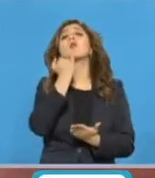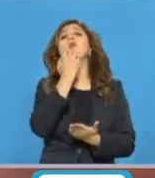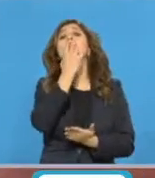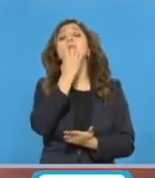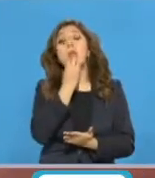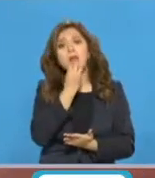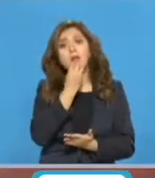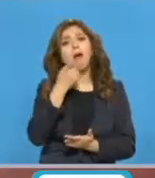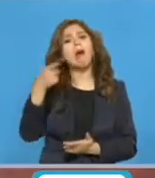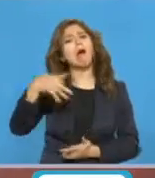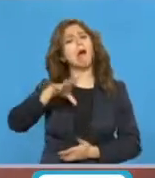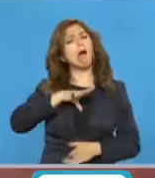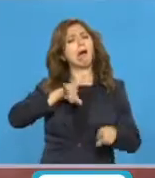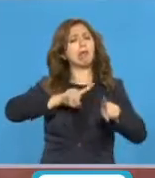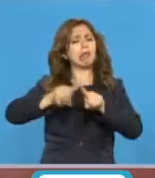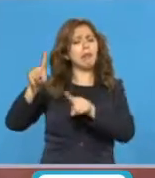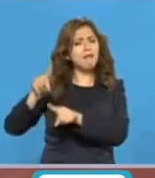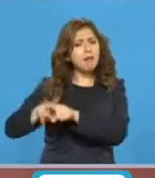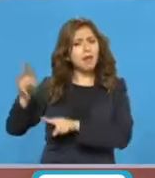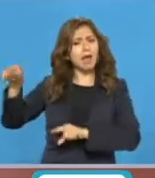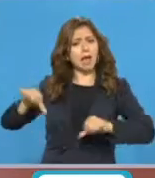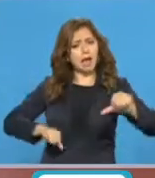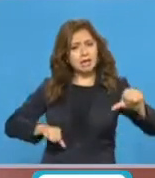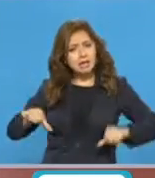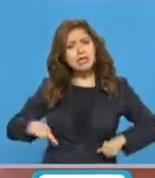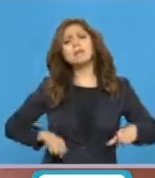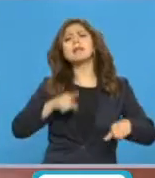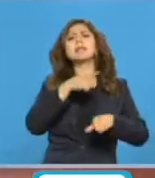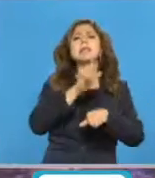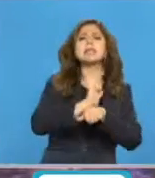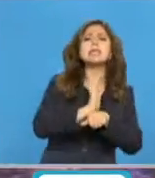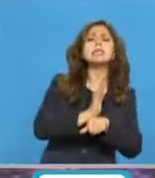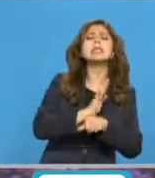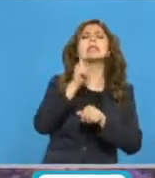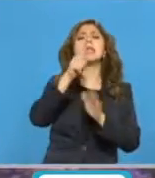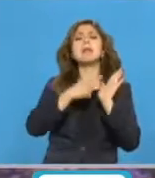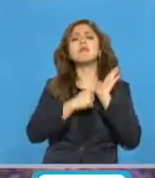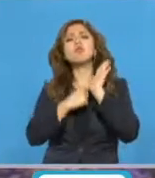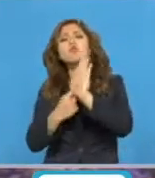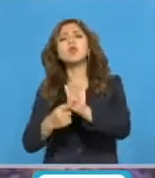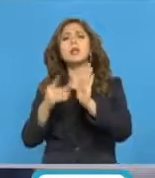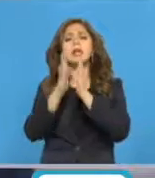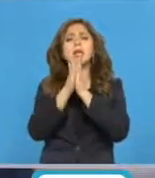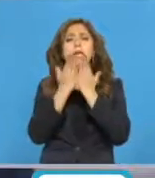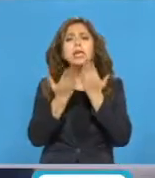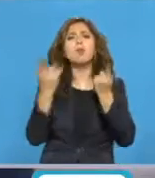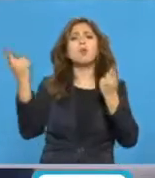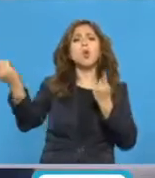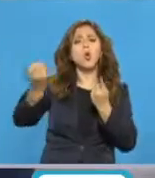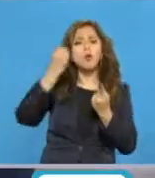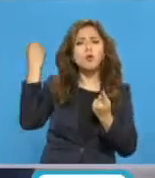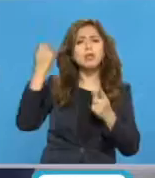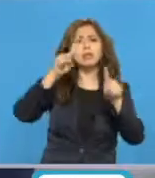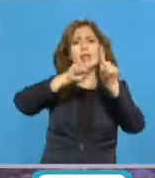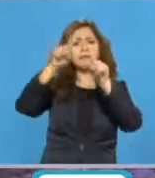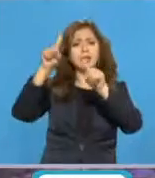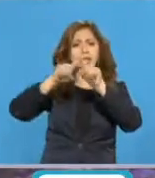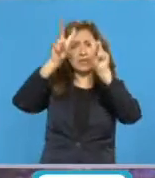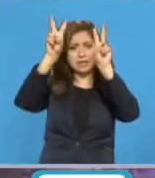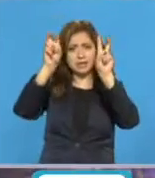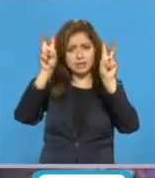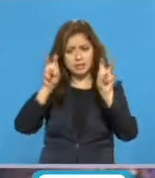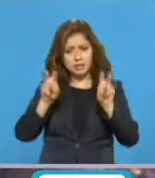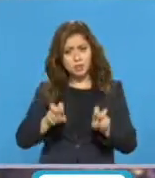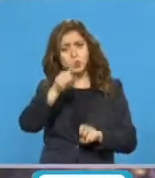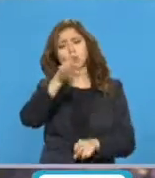de actividades, cine, presentaciones del libro, conferencias y una variedad de títulos para comprar a